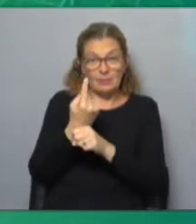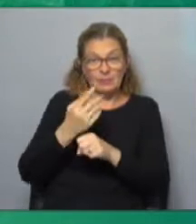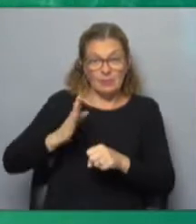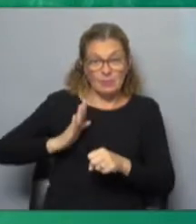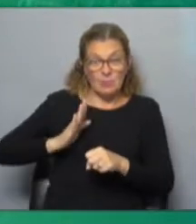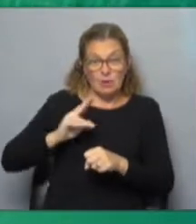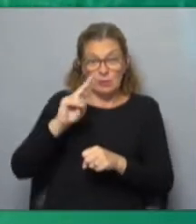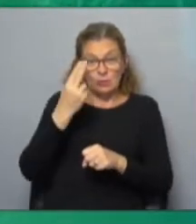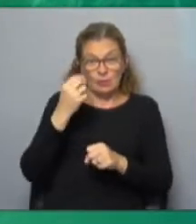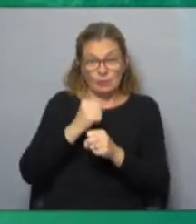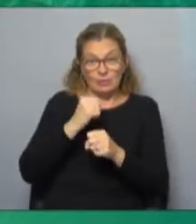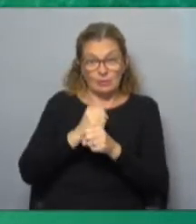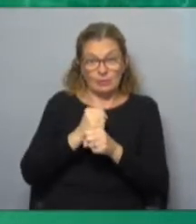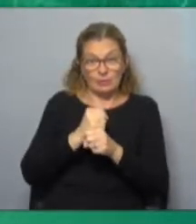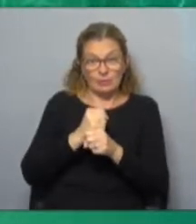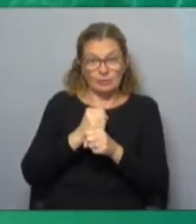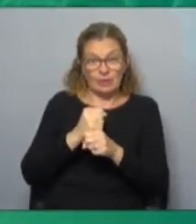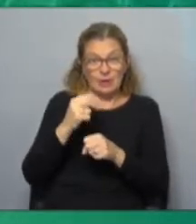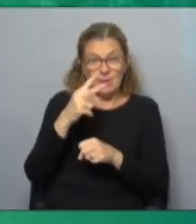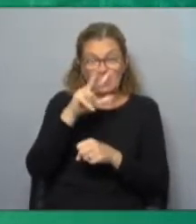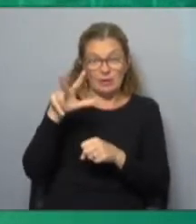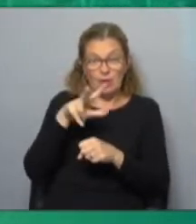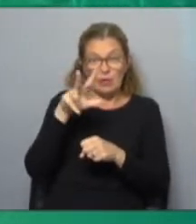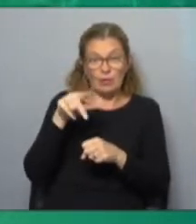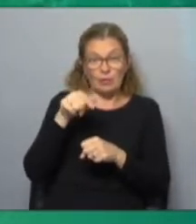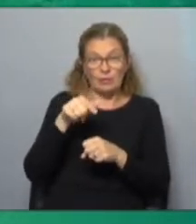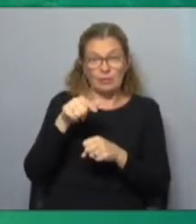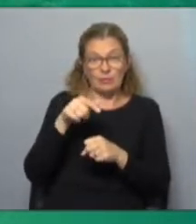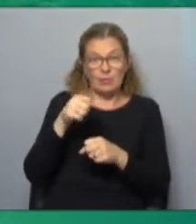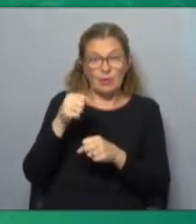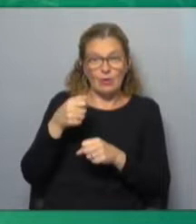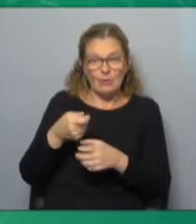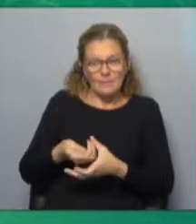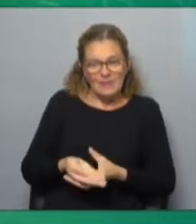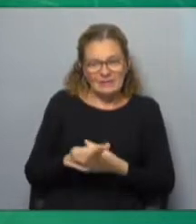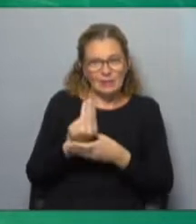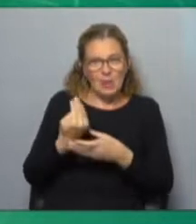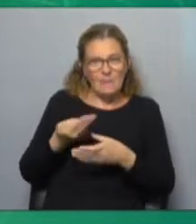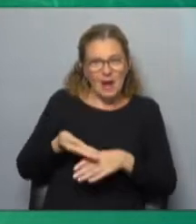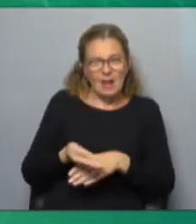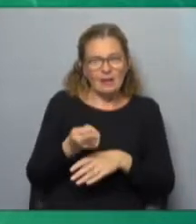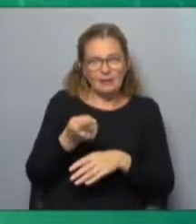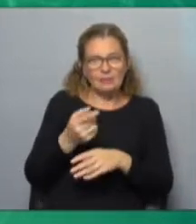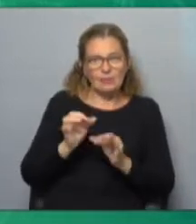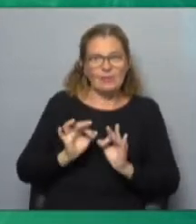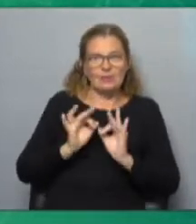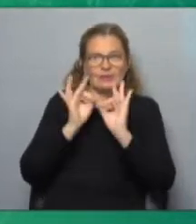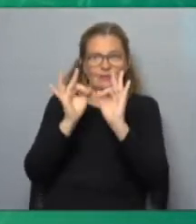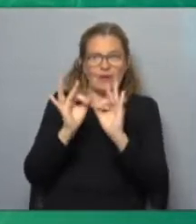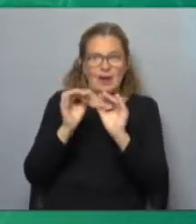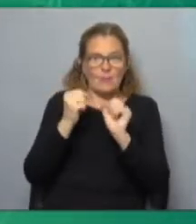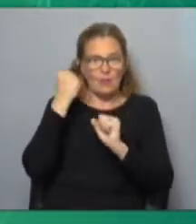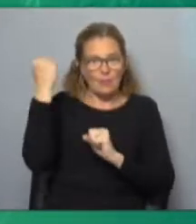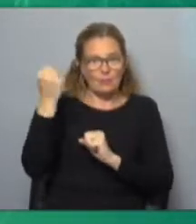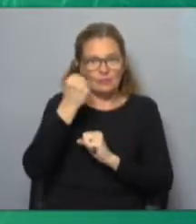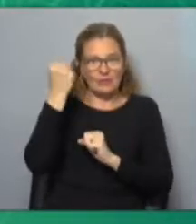Uruguay en trabajar en un parque eólico manteniendo las palas. Entonces fue un logro inmenso,